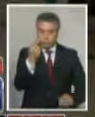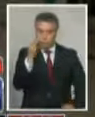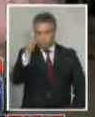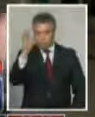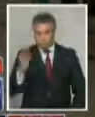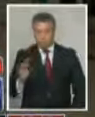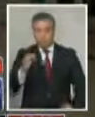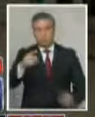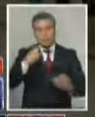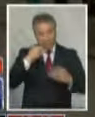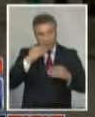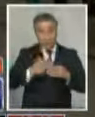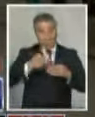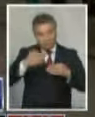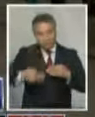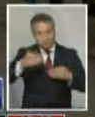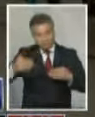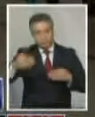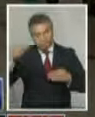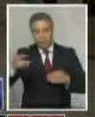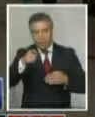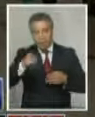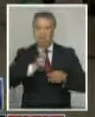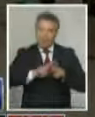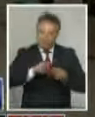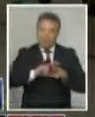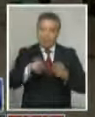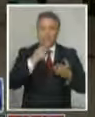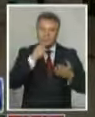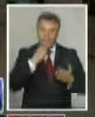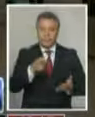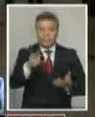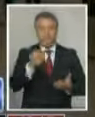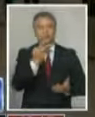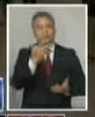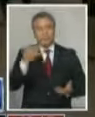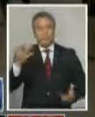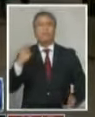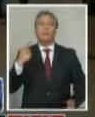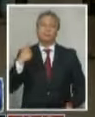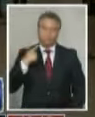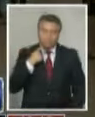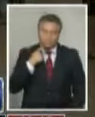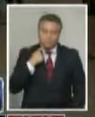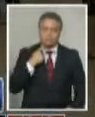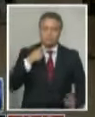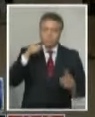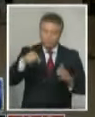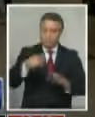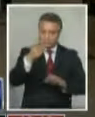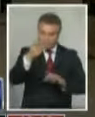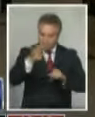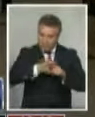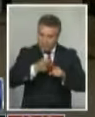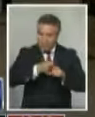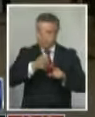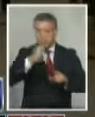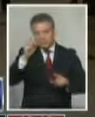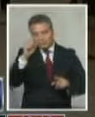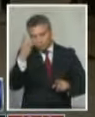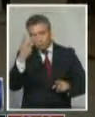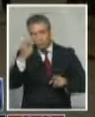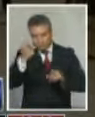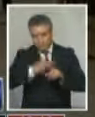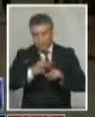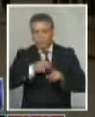meses siguientes. Eso hace que, por ejemplo, veamos estos números de caída de la inversión en el segundo trimestre del 2014.